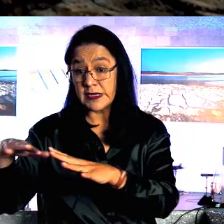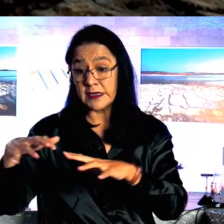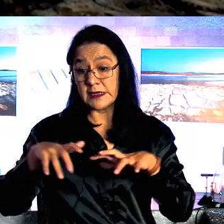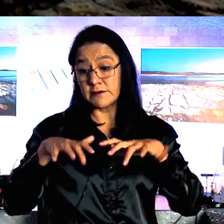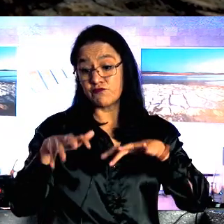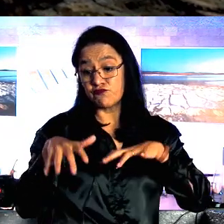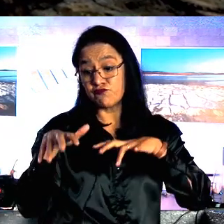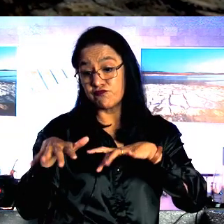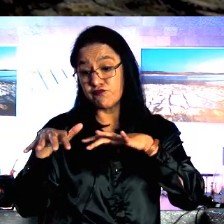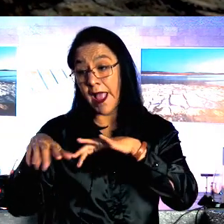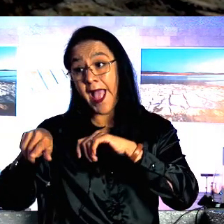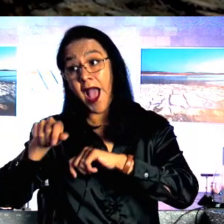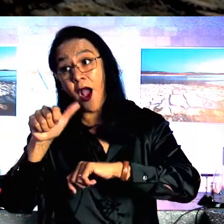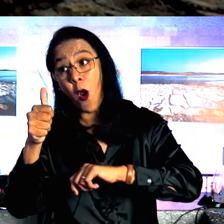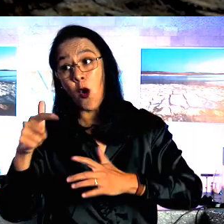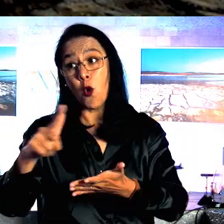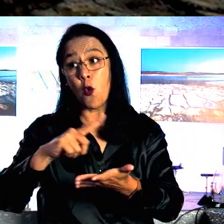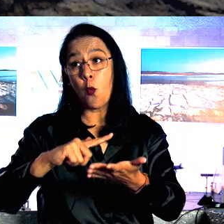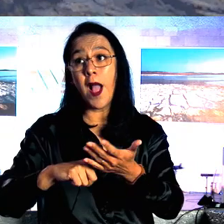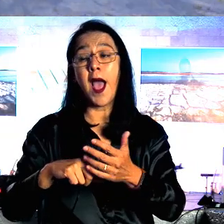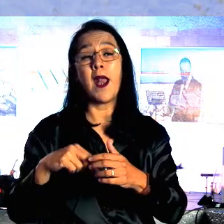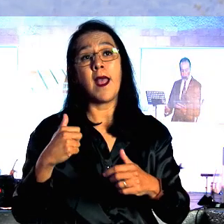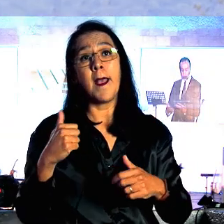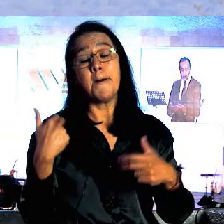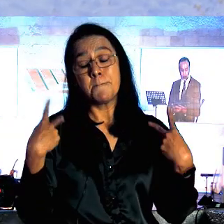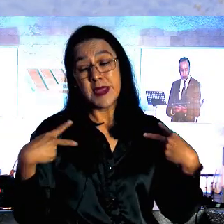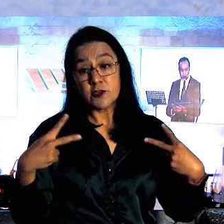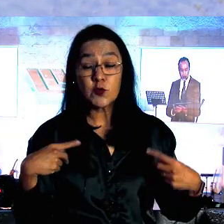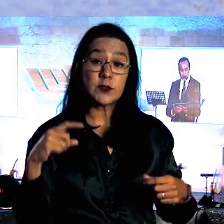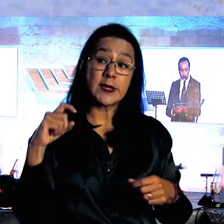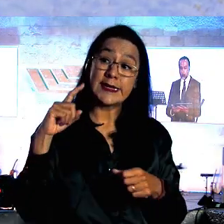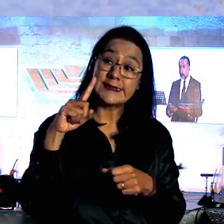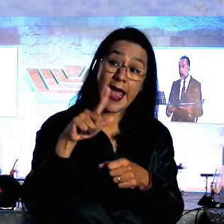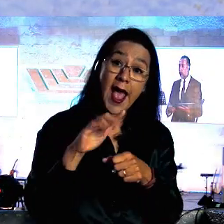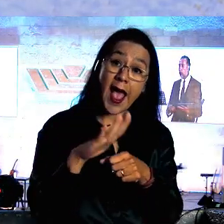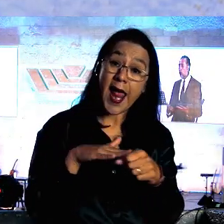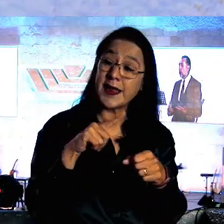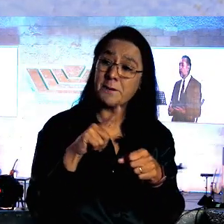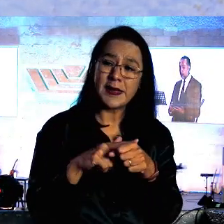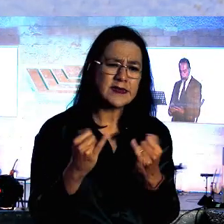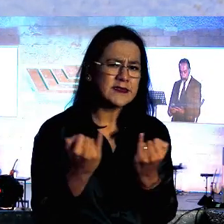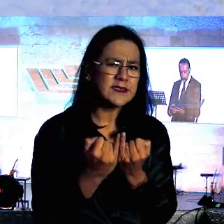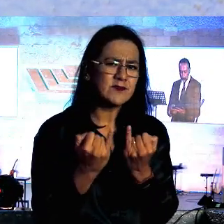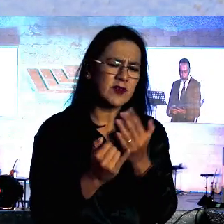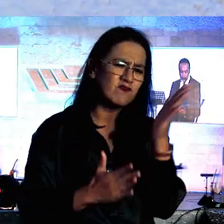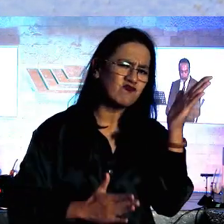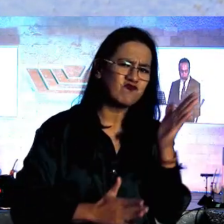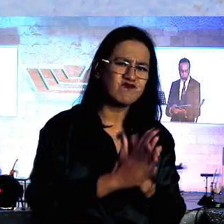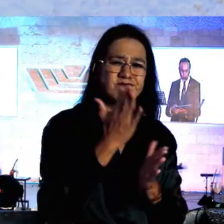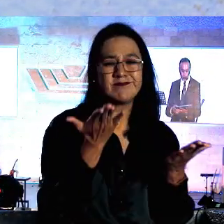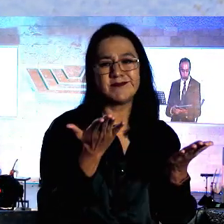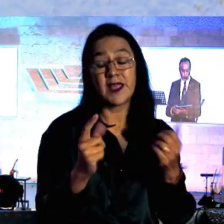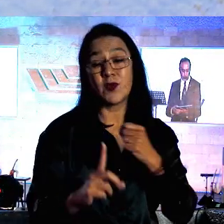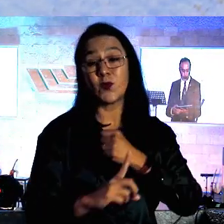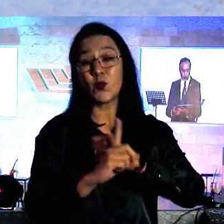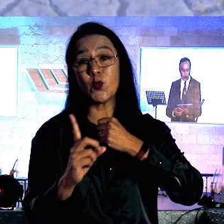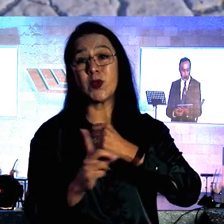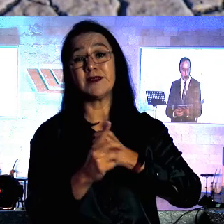salir, algunas aves se van a otro lugar, algunos se mueven, y hay obviamente problemas de salud.